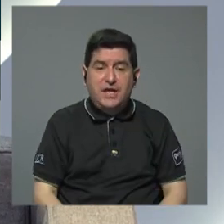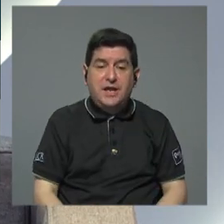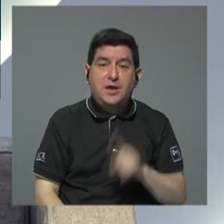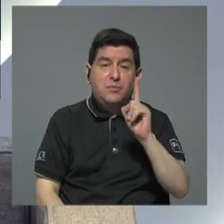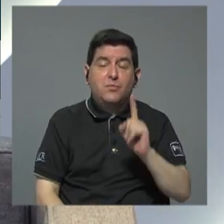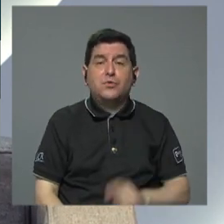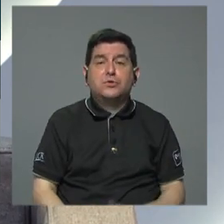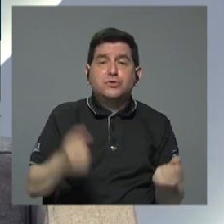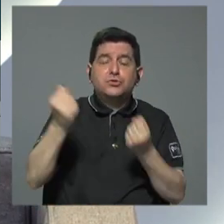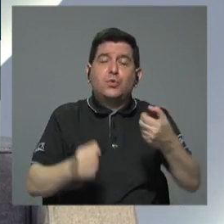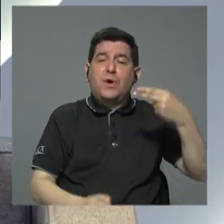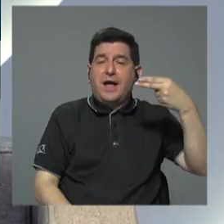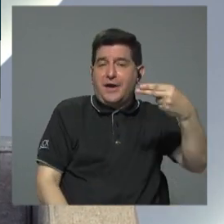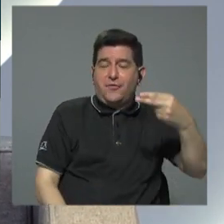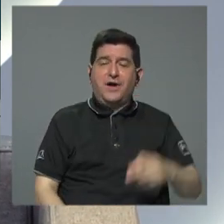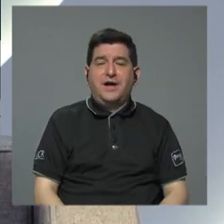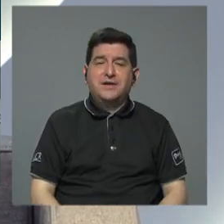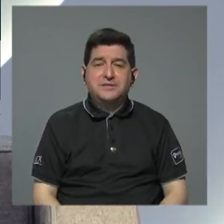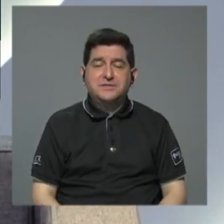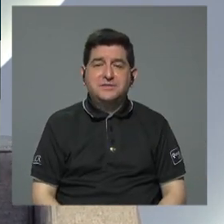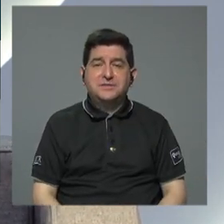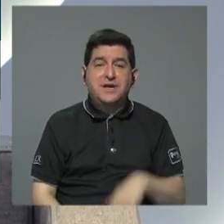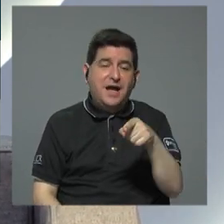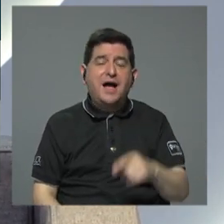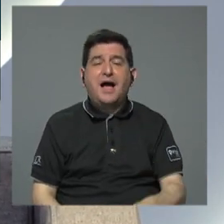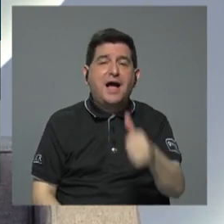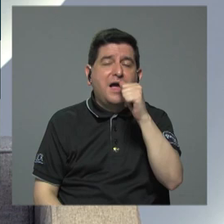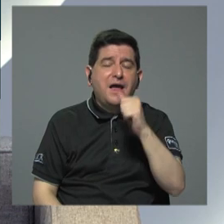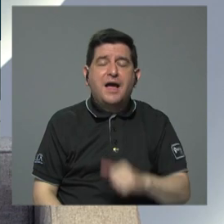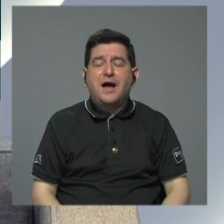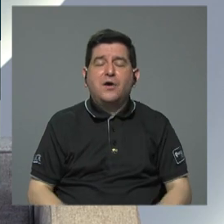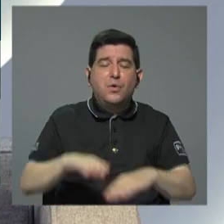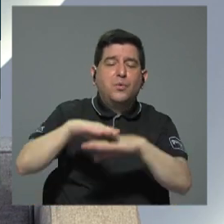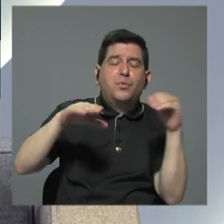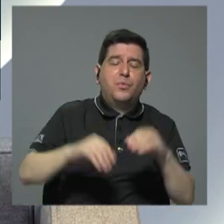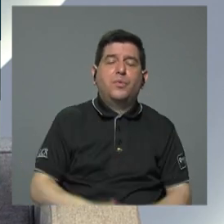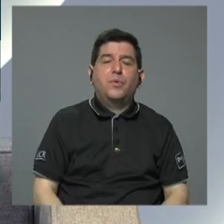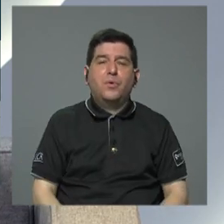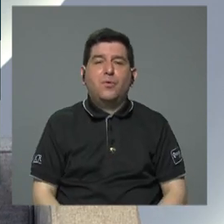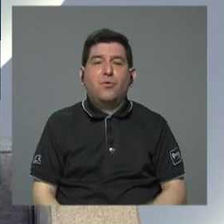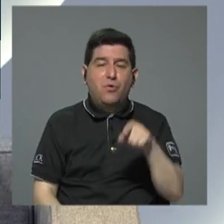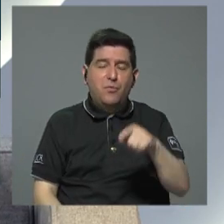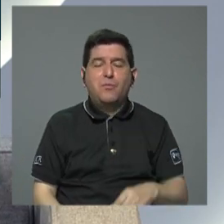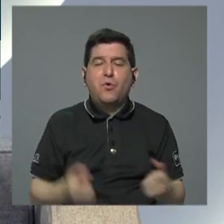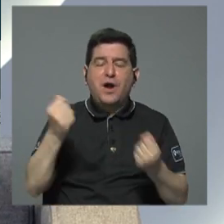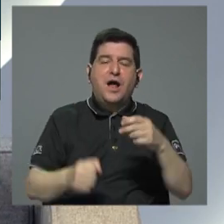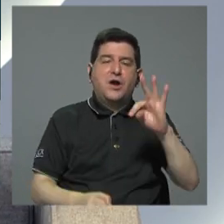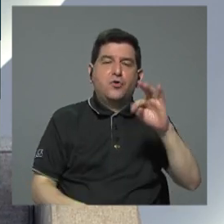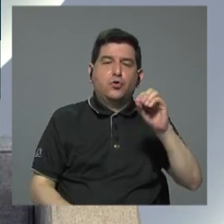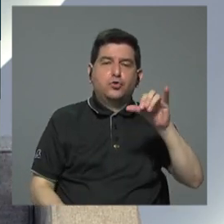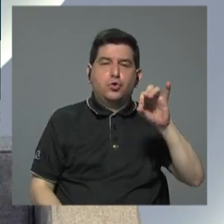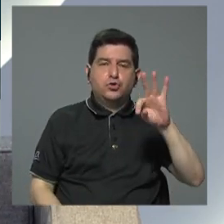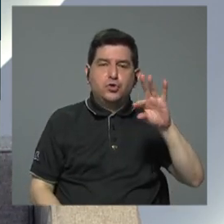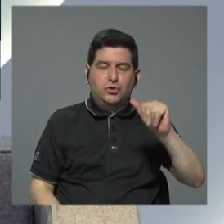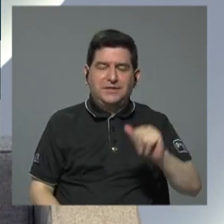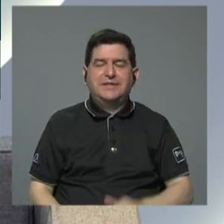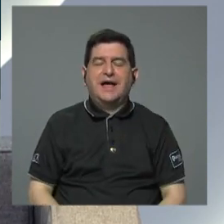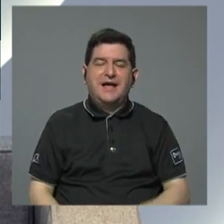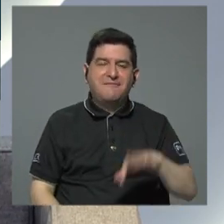un carrito de hidrógeno que tire agua por la mufla como el Toyota Mirai de Franklin